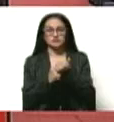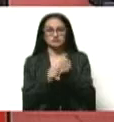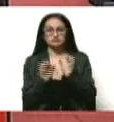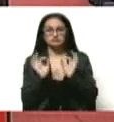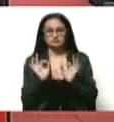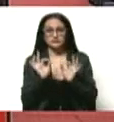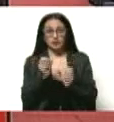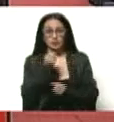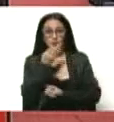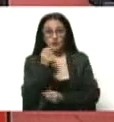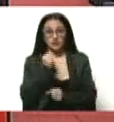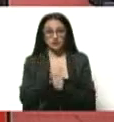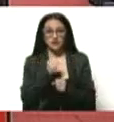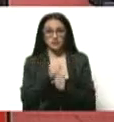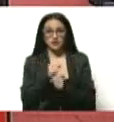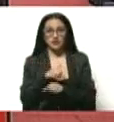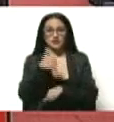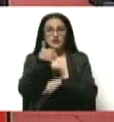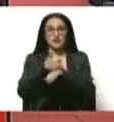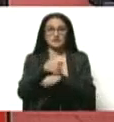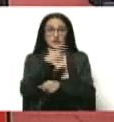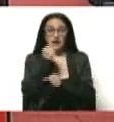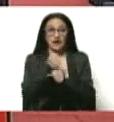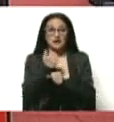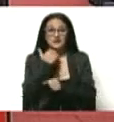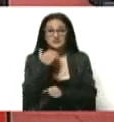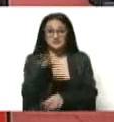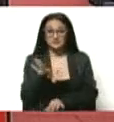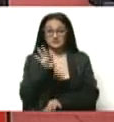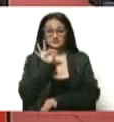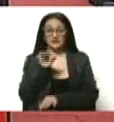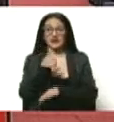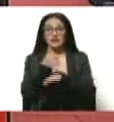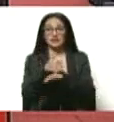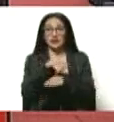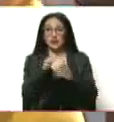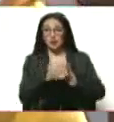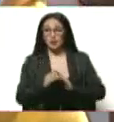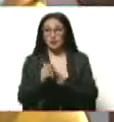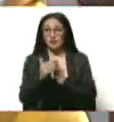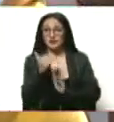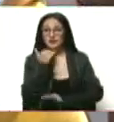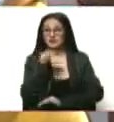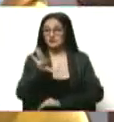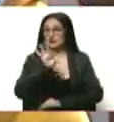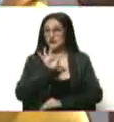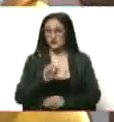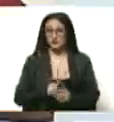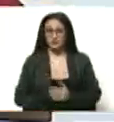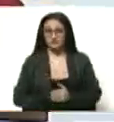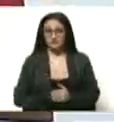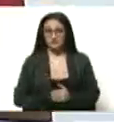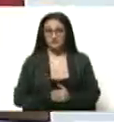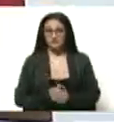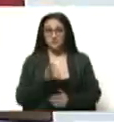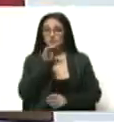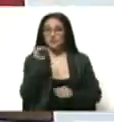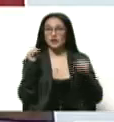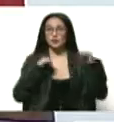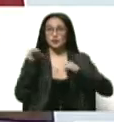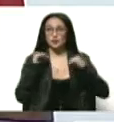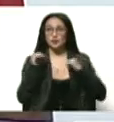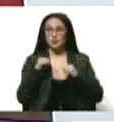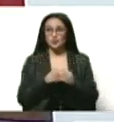muy buen trabajo, jefes de calle recién electos, jefes de comunidad recién electos. No hay dudas de